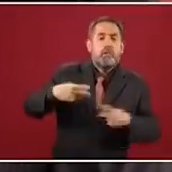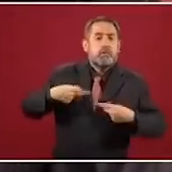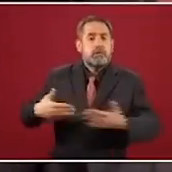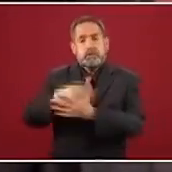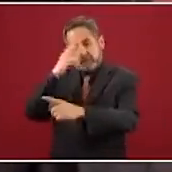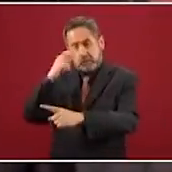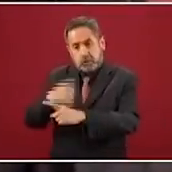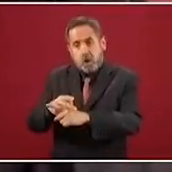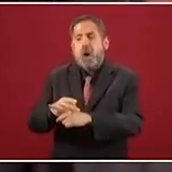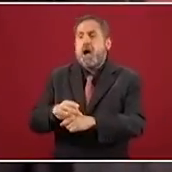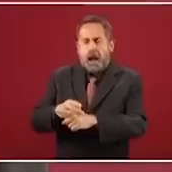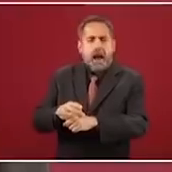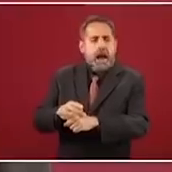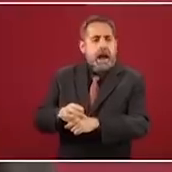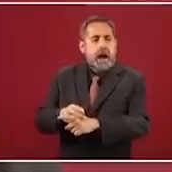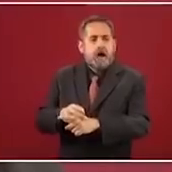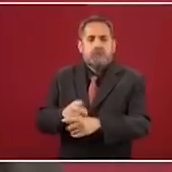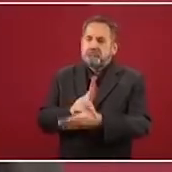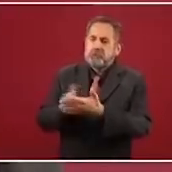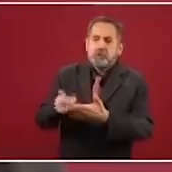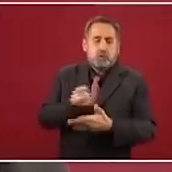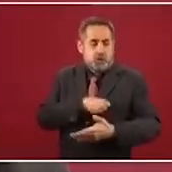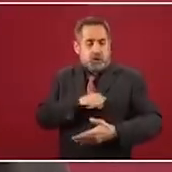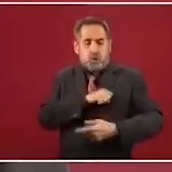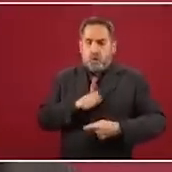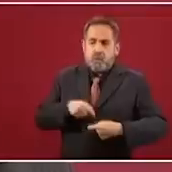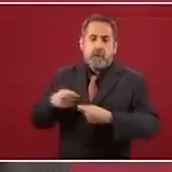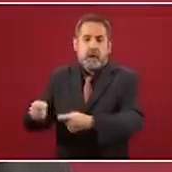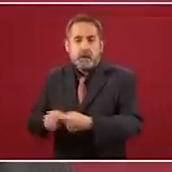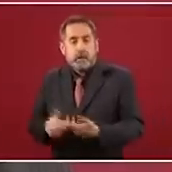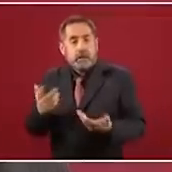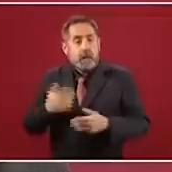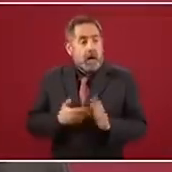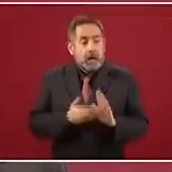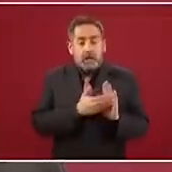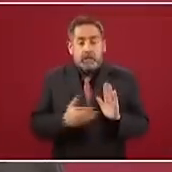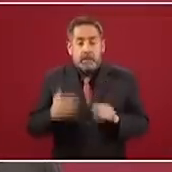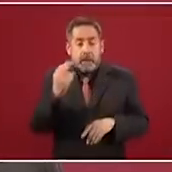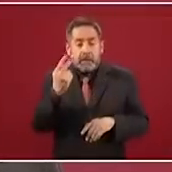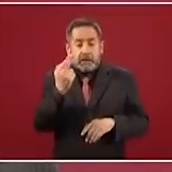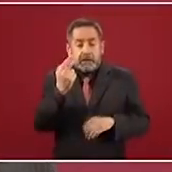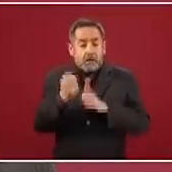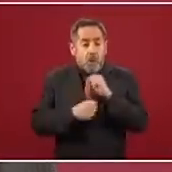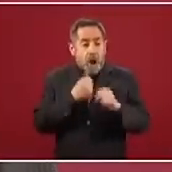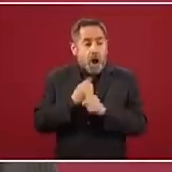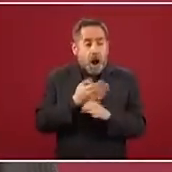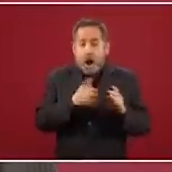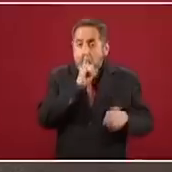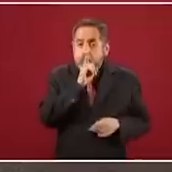salud. Y eso durante 25 años fue letra muerta.